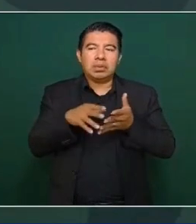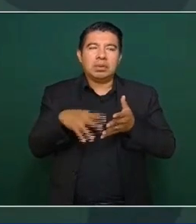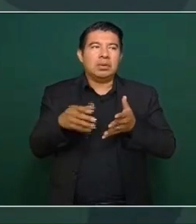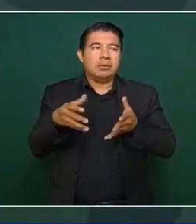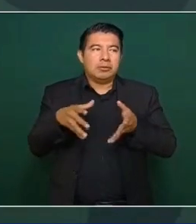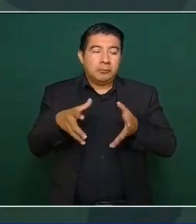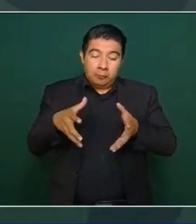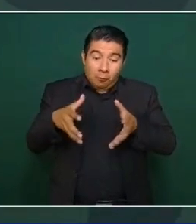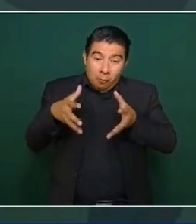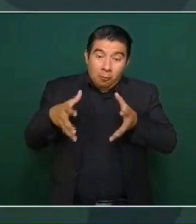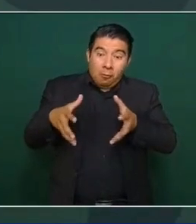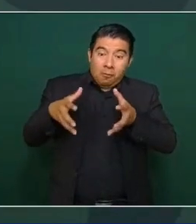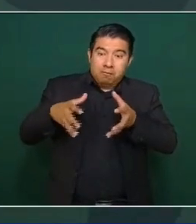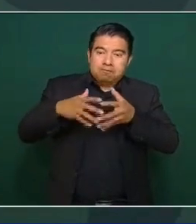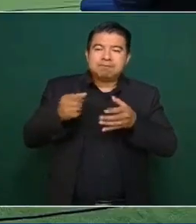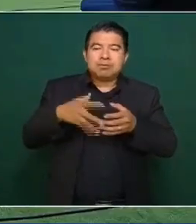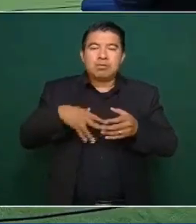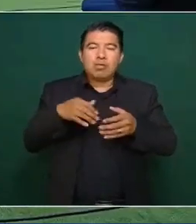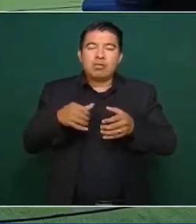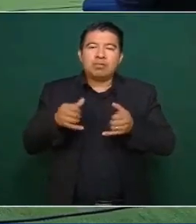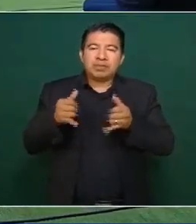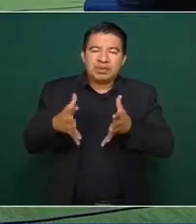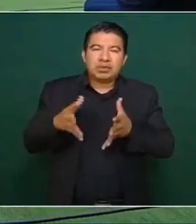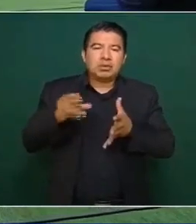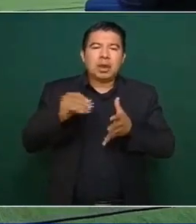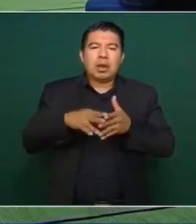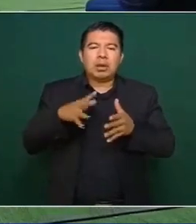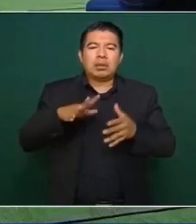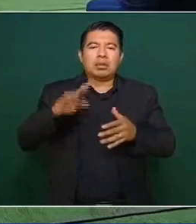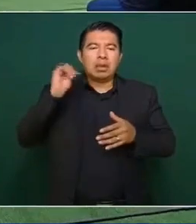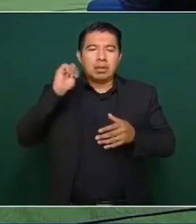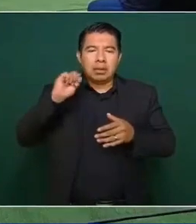Entonces, Tabasco, Campeche,